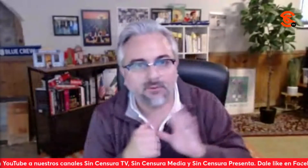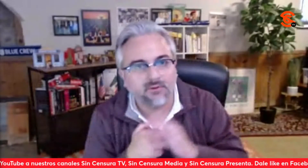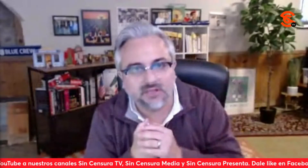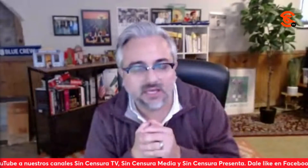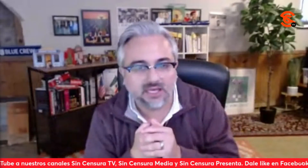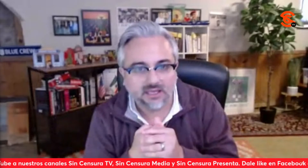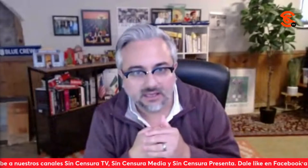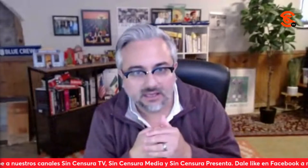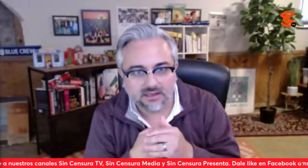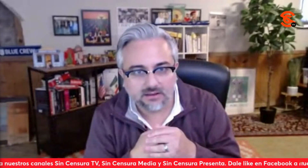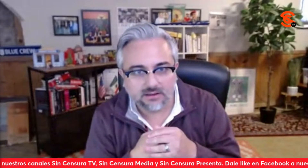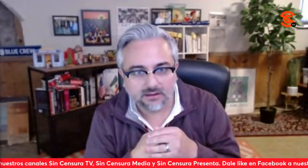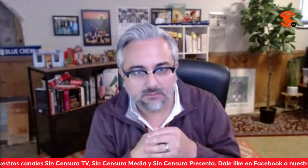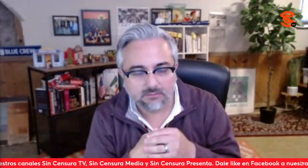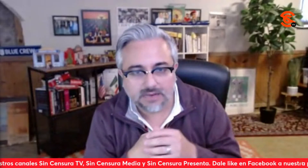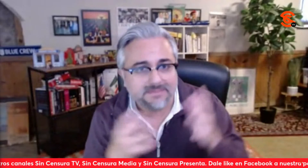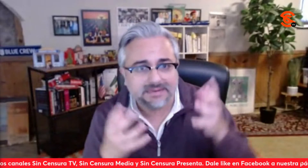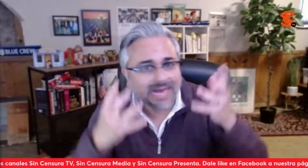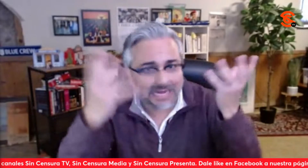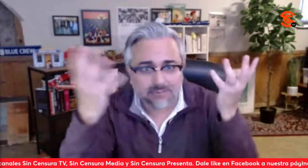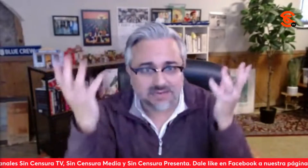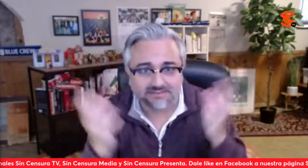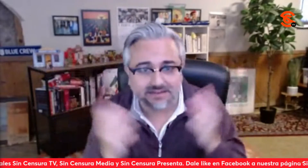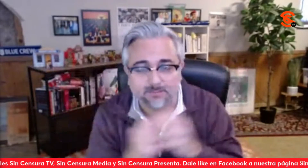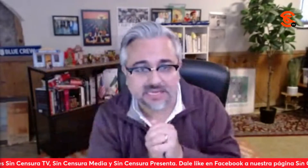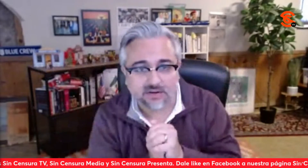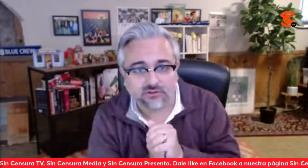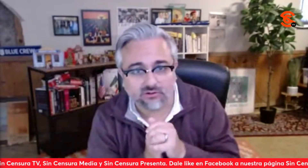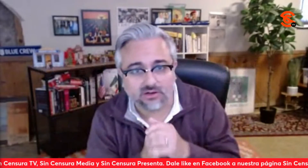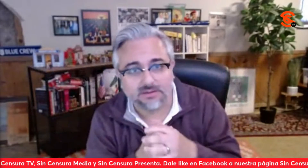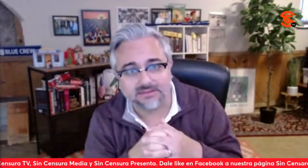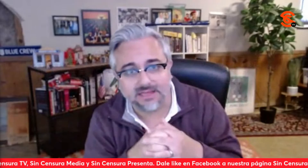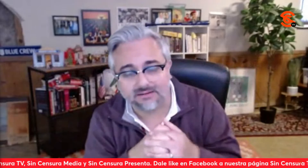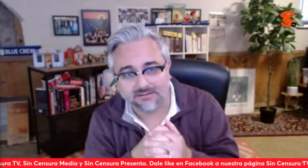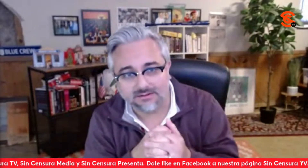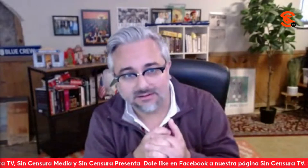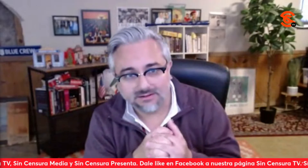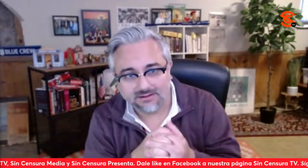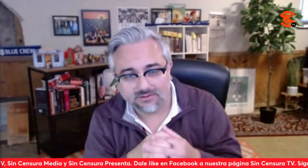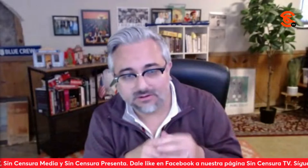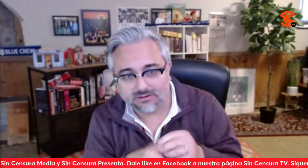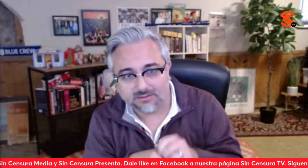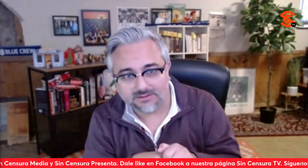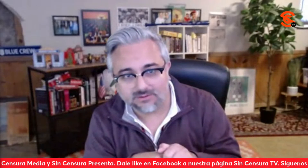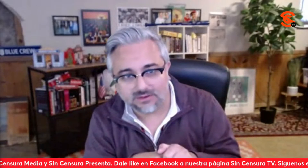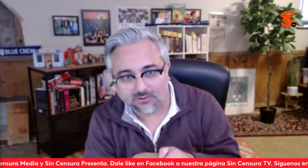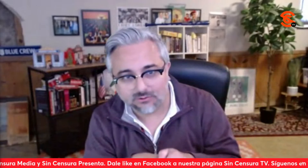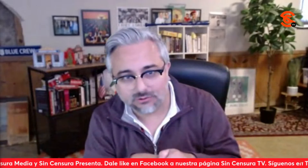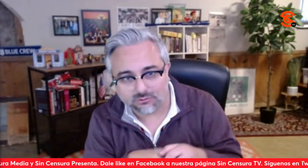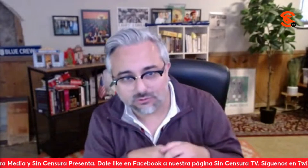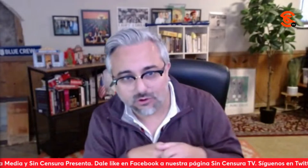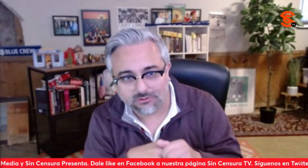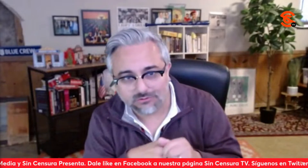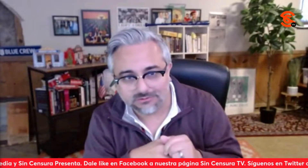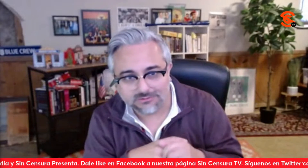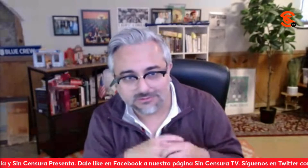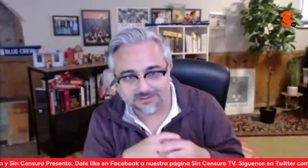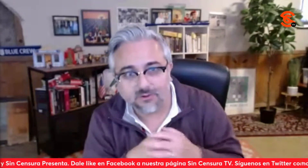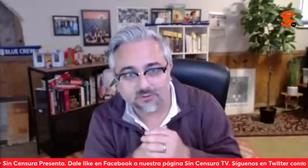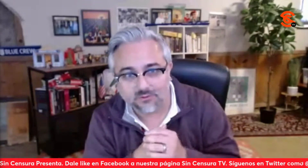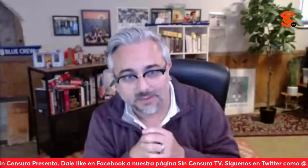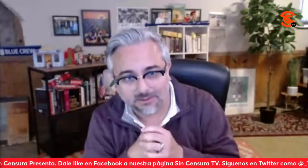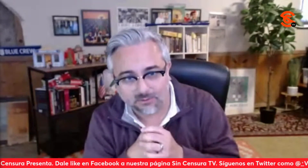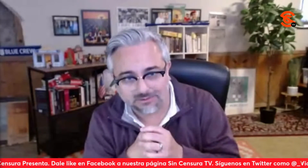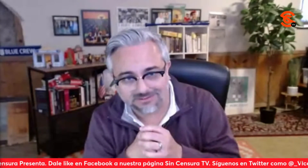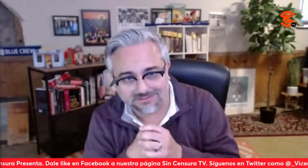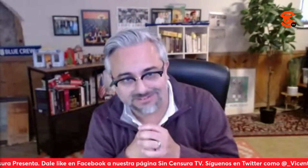se enojó porque la gran ministra Piña no se quiso levantar en un evento de la Constitución, ¿no? Un